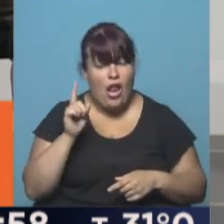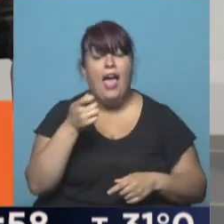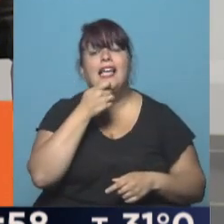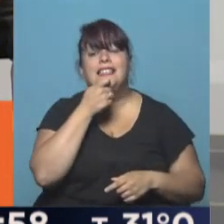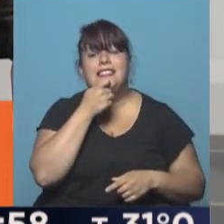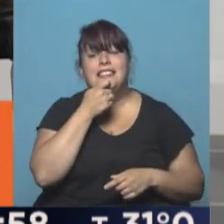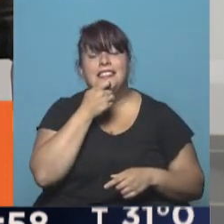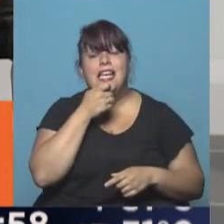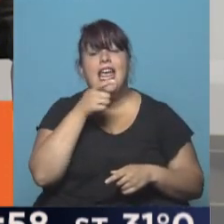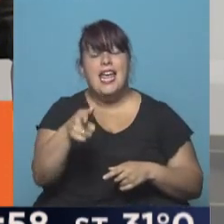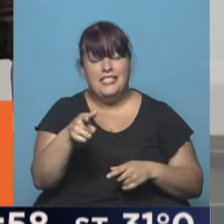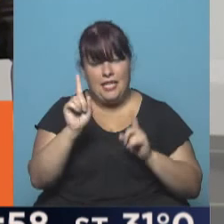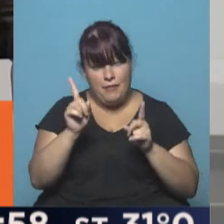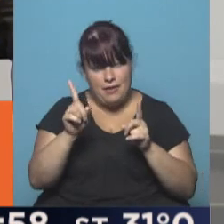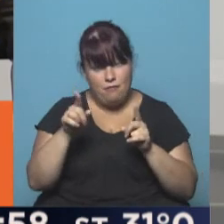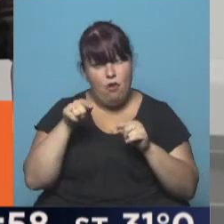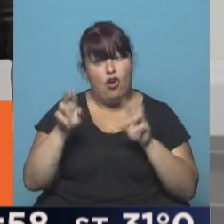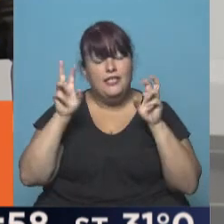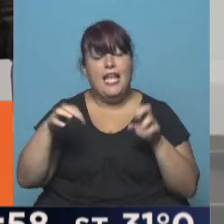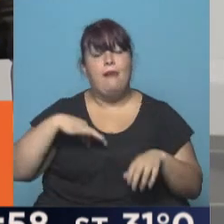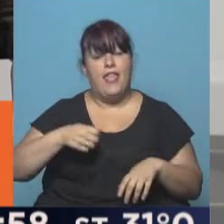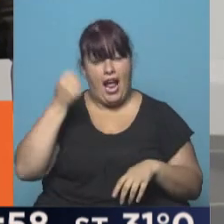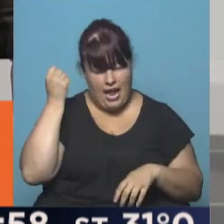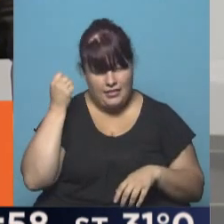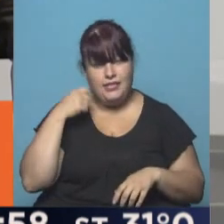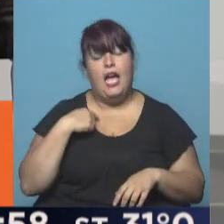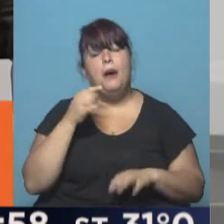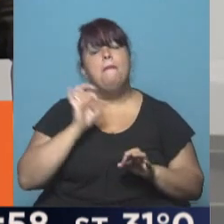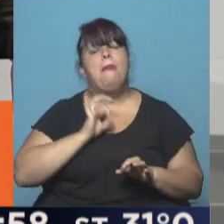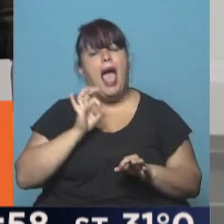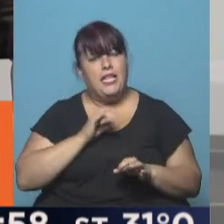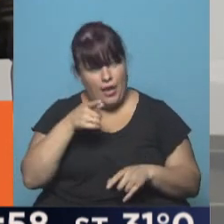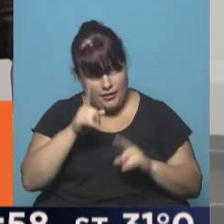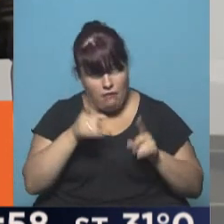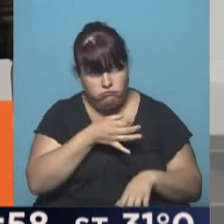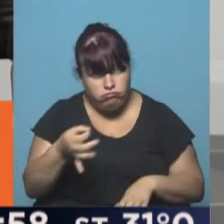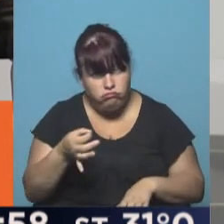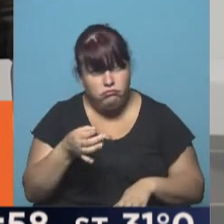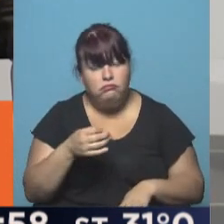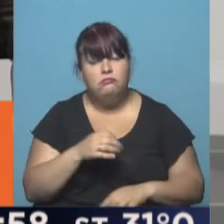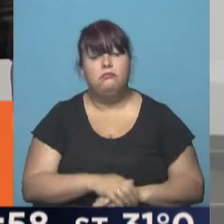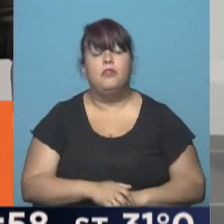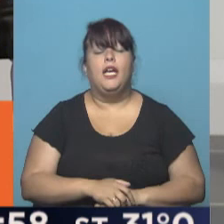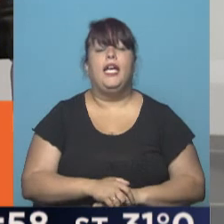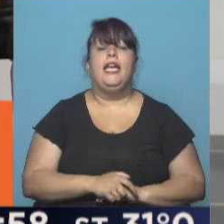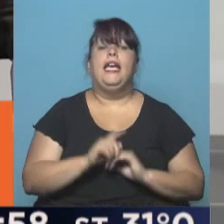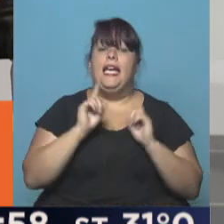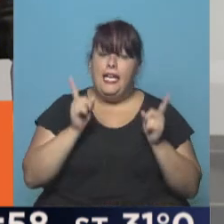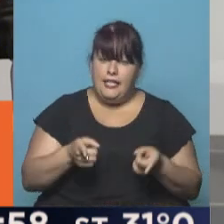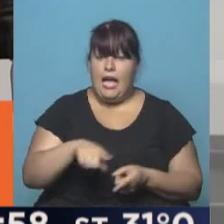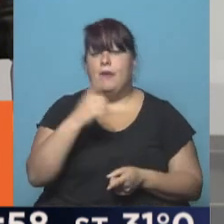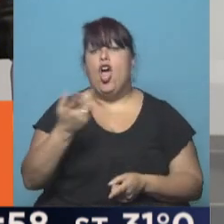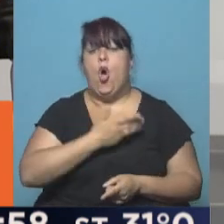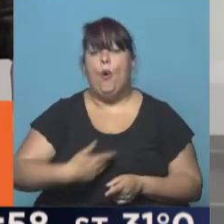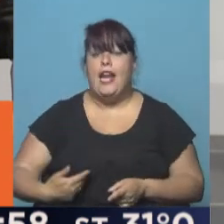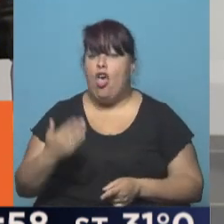trataba este tema de las ganancias. Quería saber si esto va a ser así. Y también para el gobernador